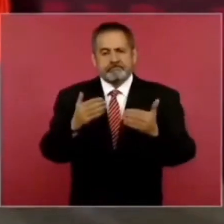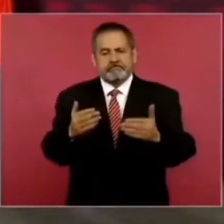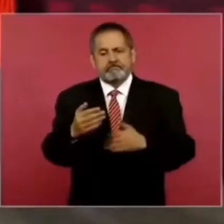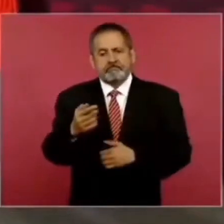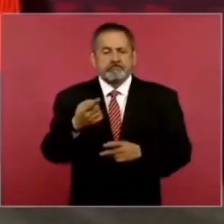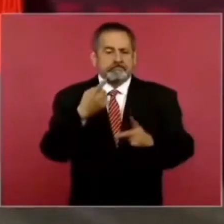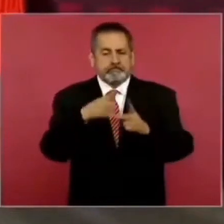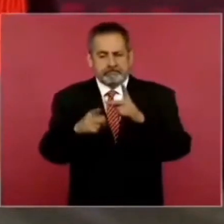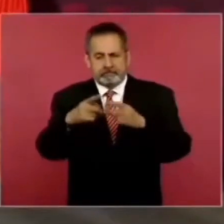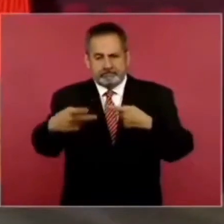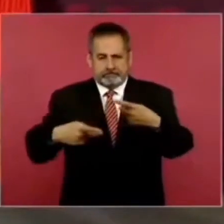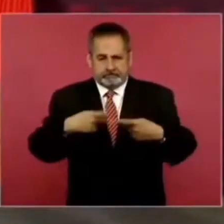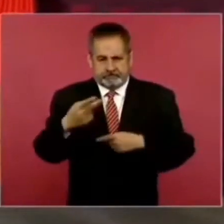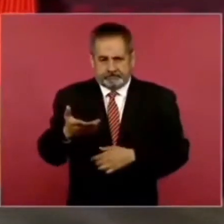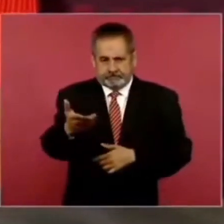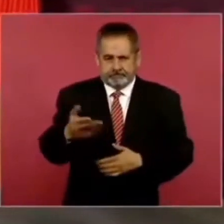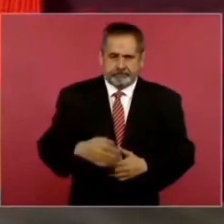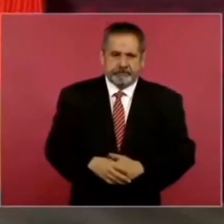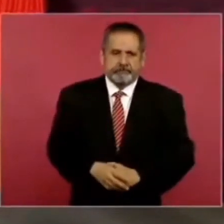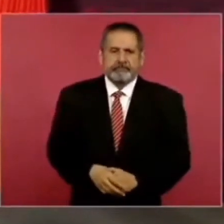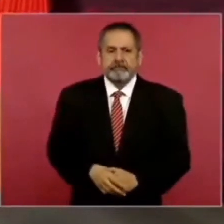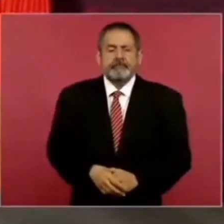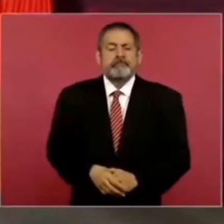Empezamos por acá.